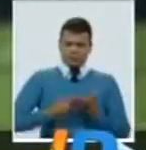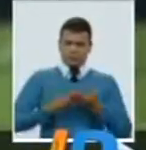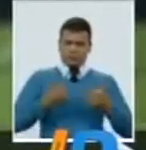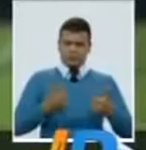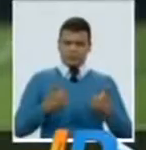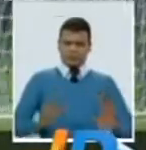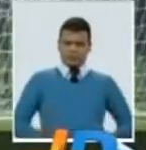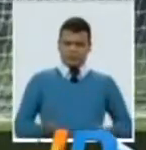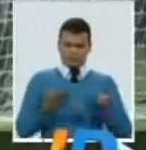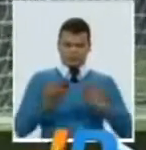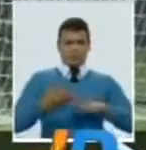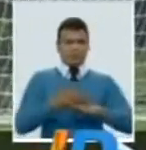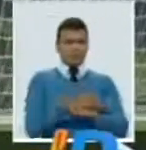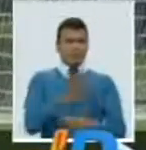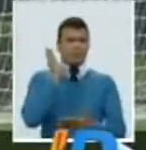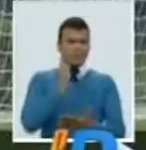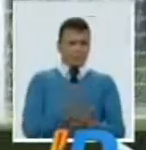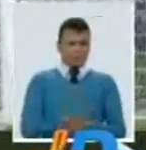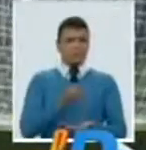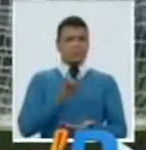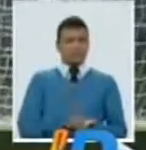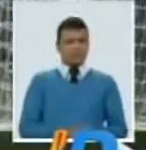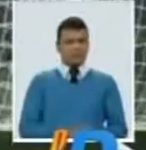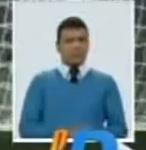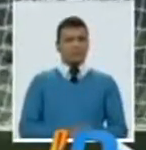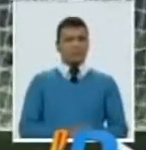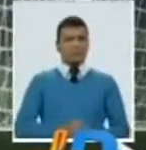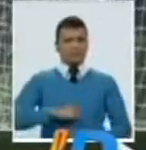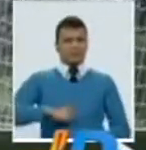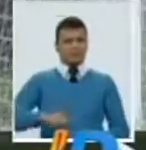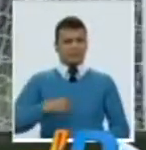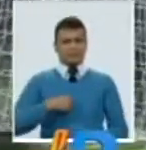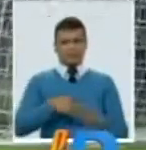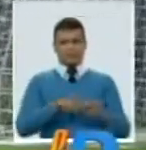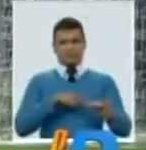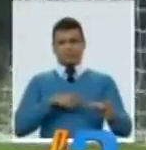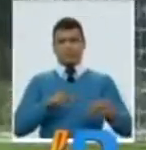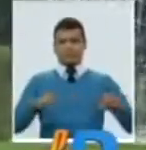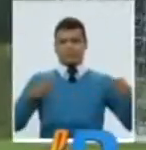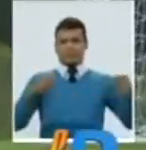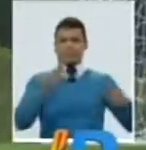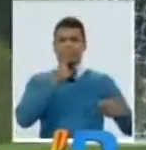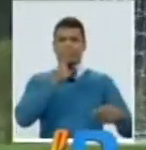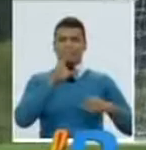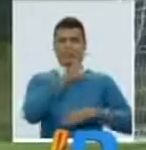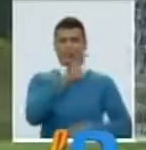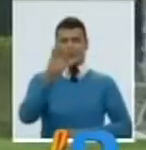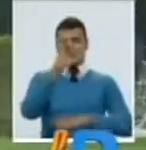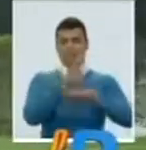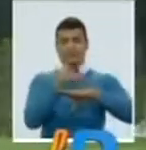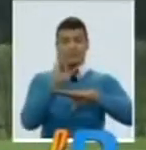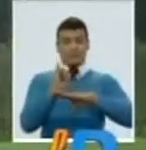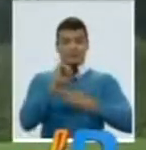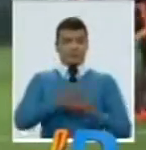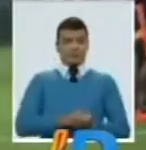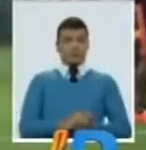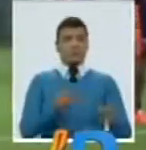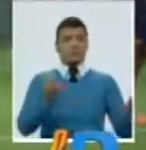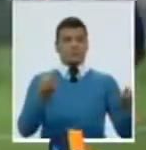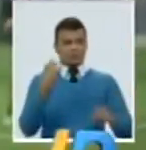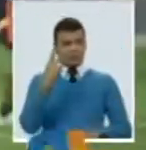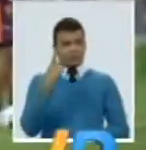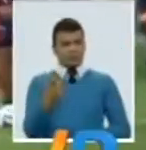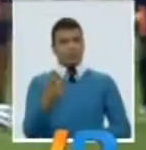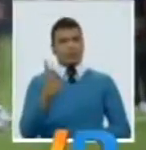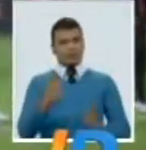punto y recuperarse de la contractura en el cuádriceps derecho que lo alejó del partido que disputó la tricolor con Costa de Marfil. Y aunque ya se le vio